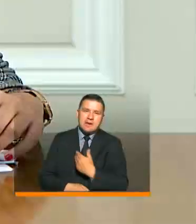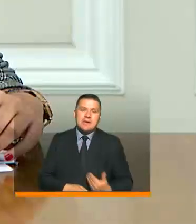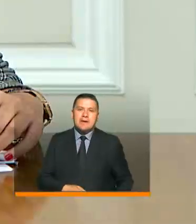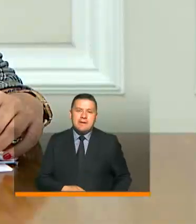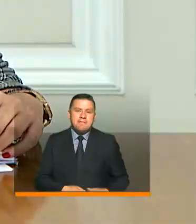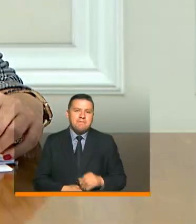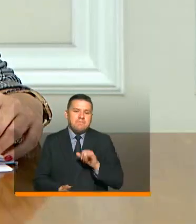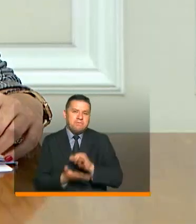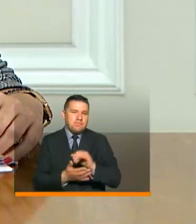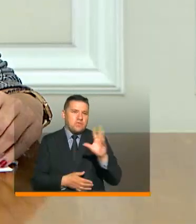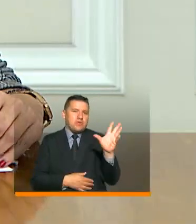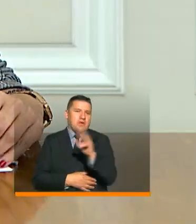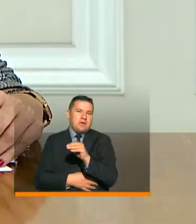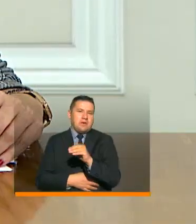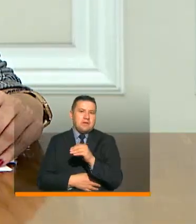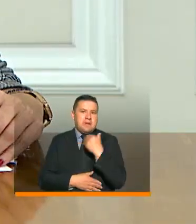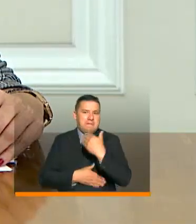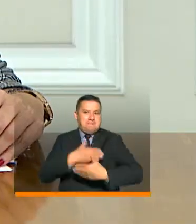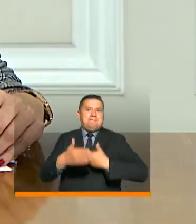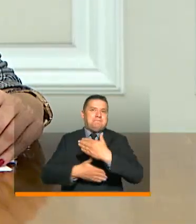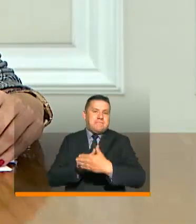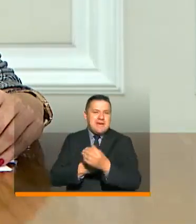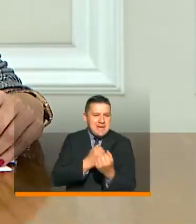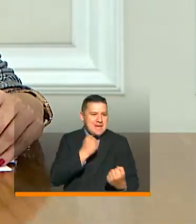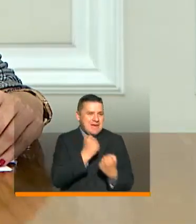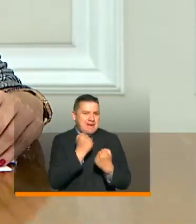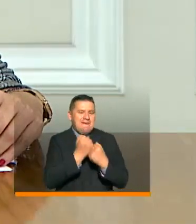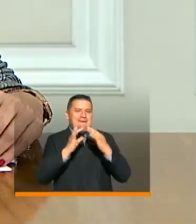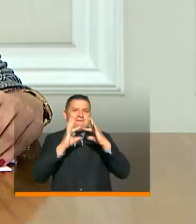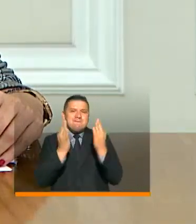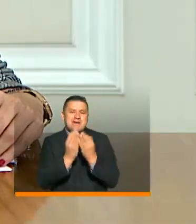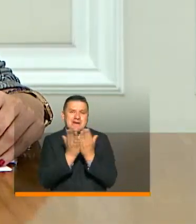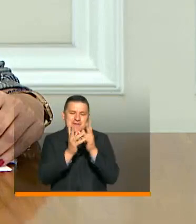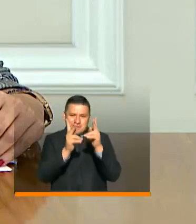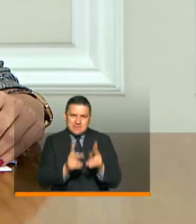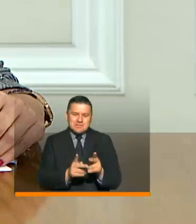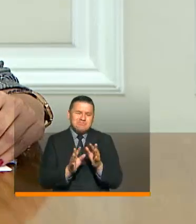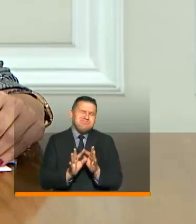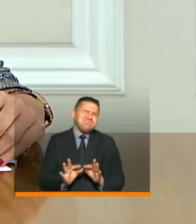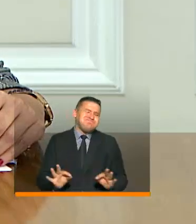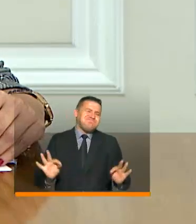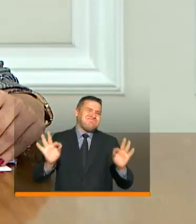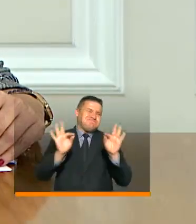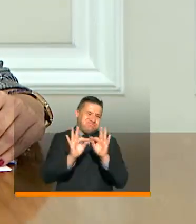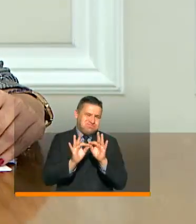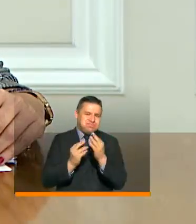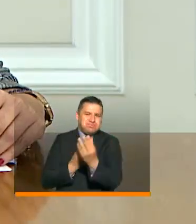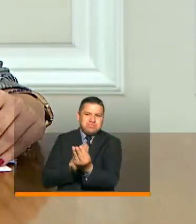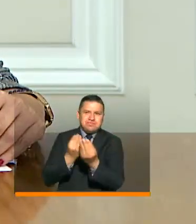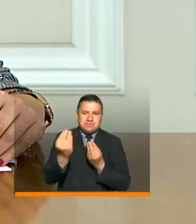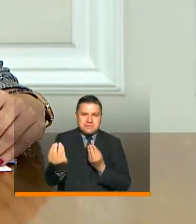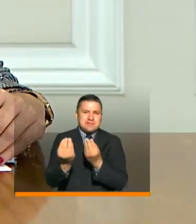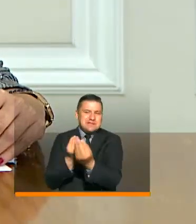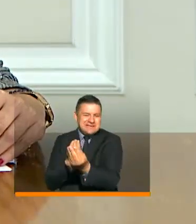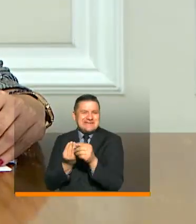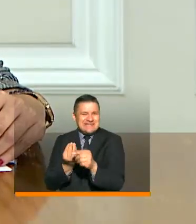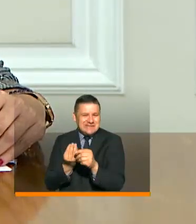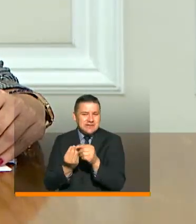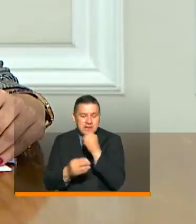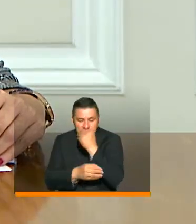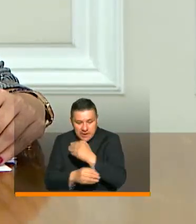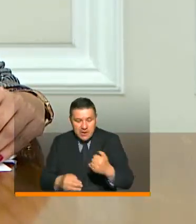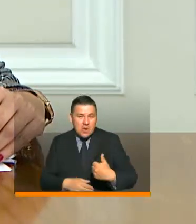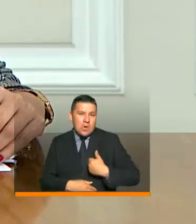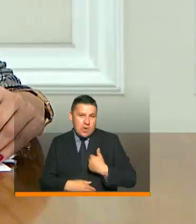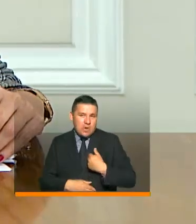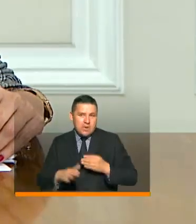presidente, igual que todos estos avances y este apoyo a las familias y estudiantes, es muy importante el retorno de las niñas y los niños